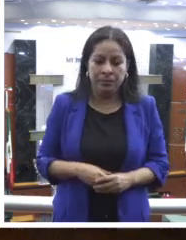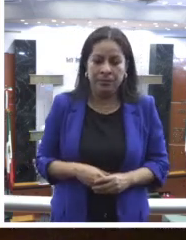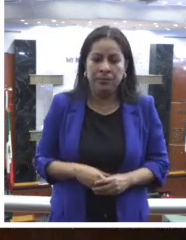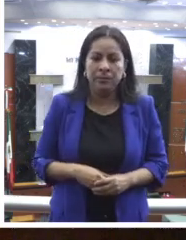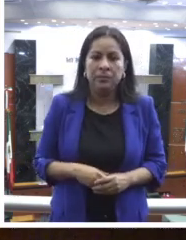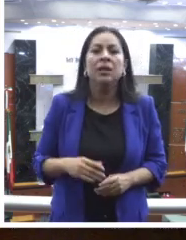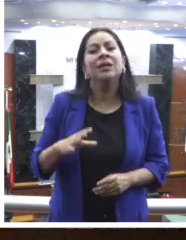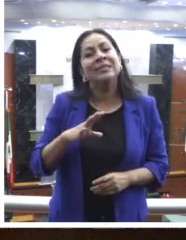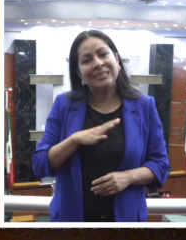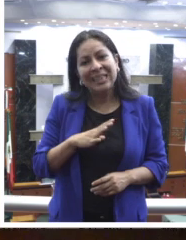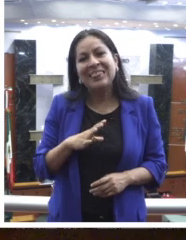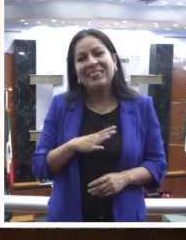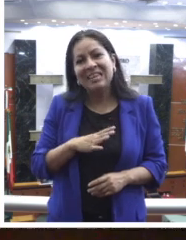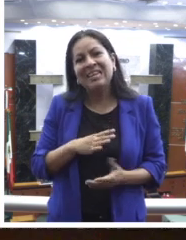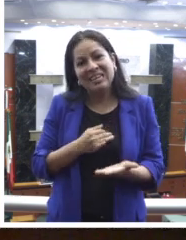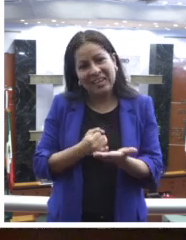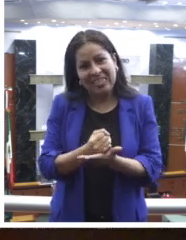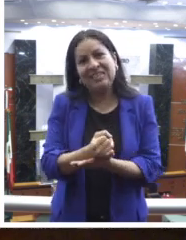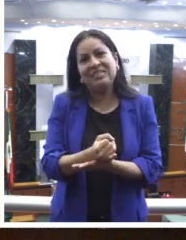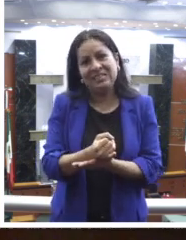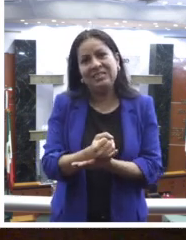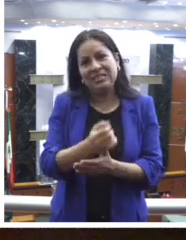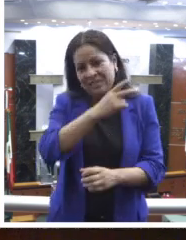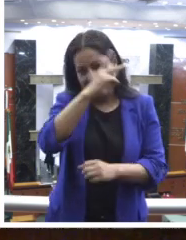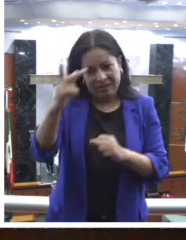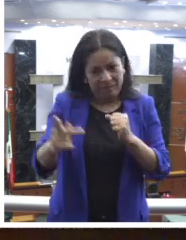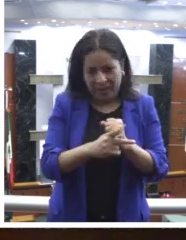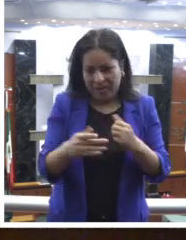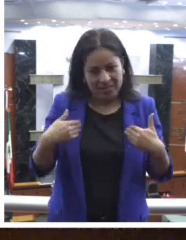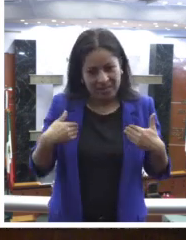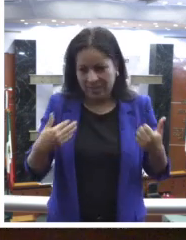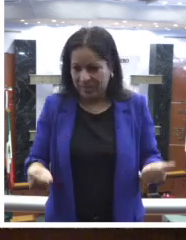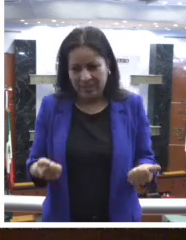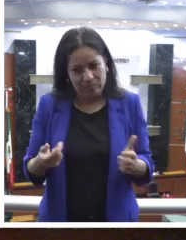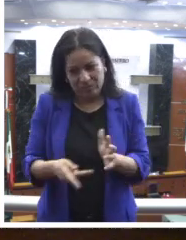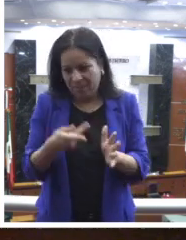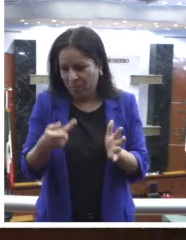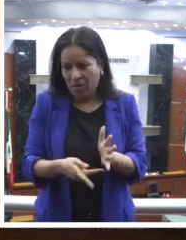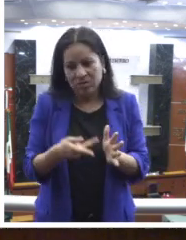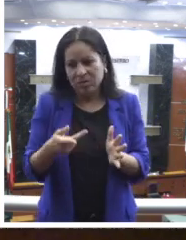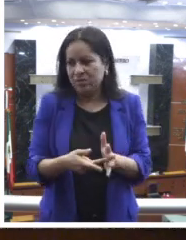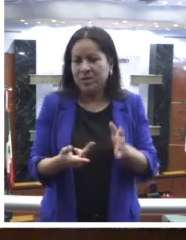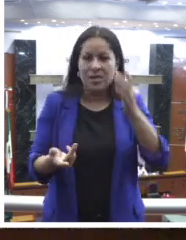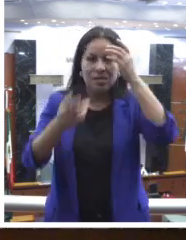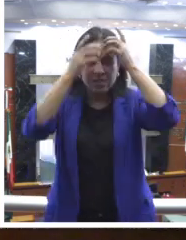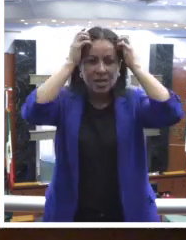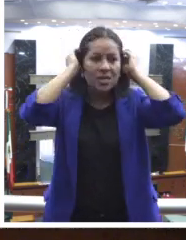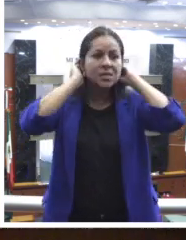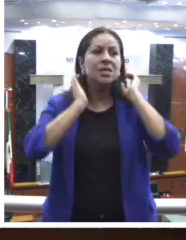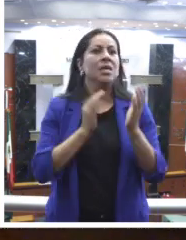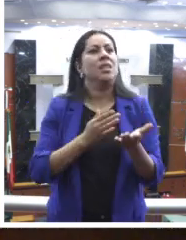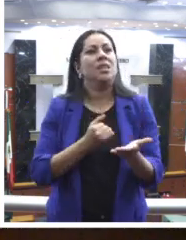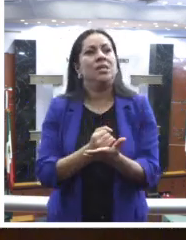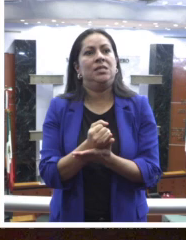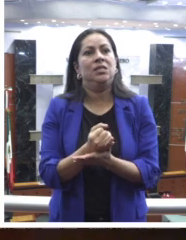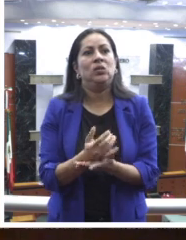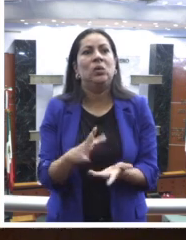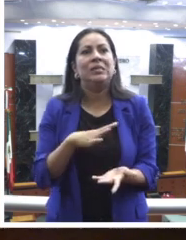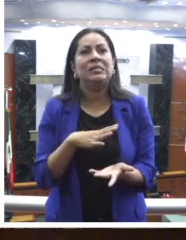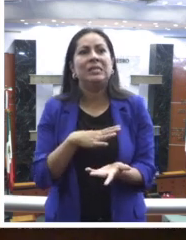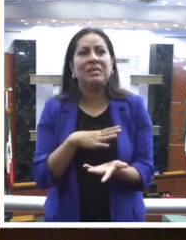se tiene que se tienen que tomar decisiones en este país y entendemos que muchas veces serán decisiones que que